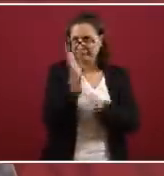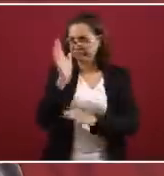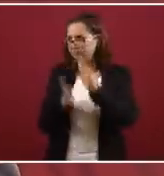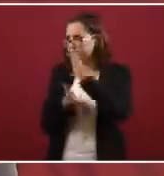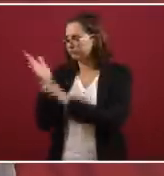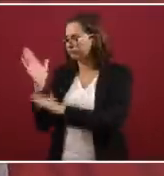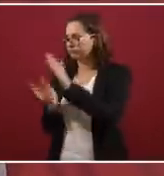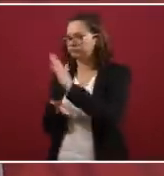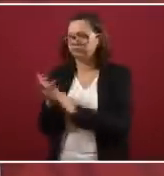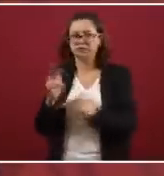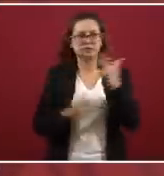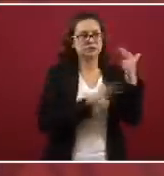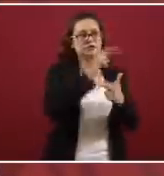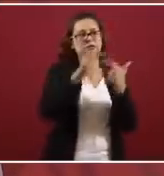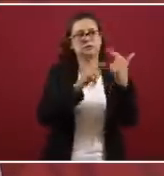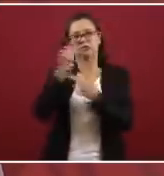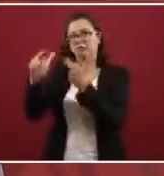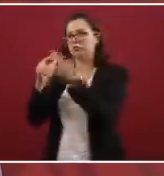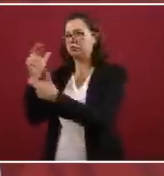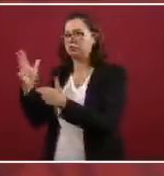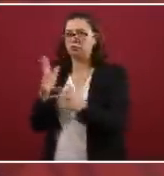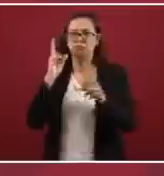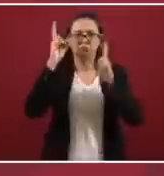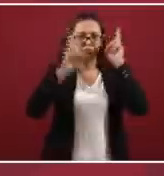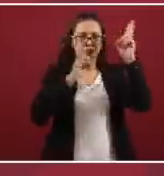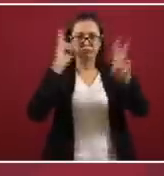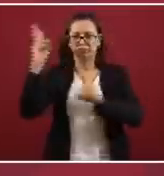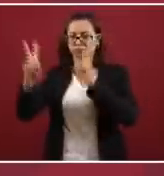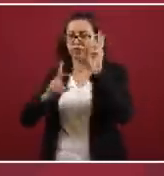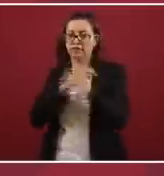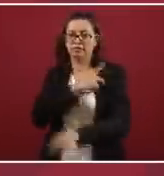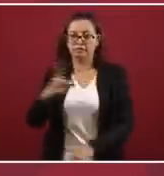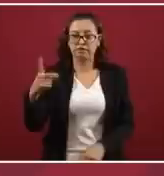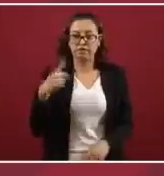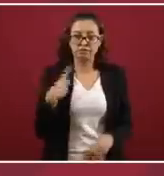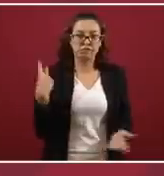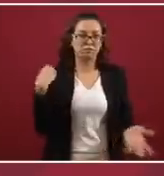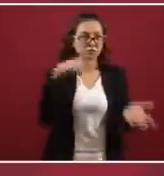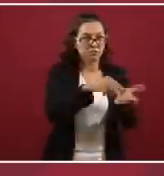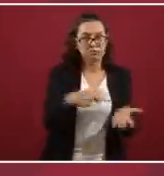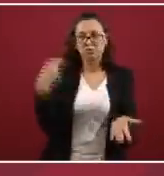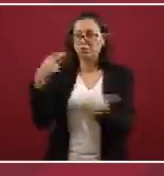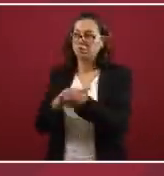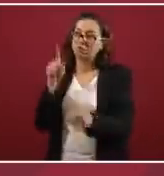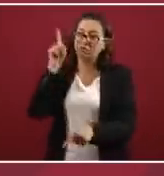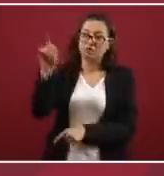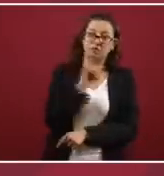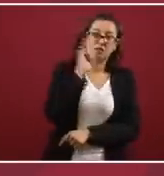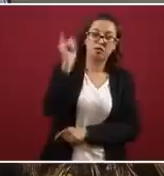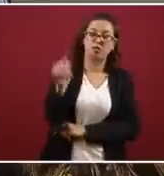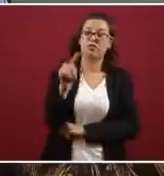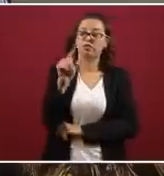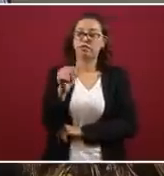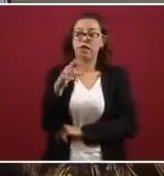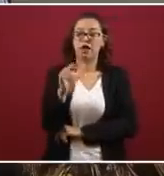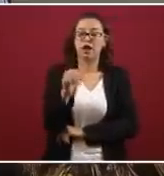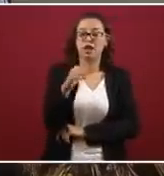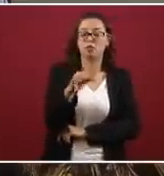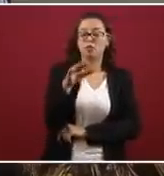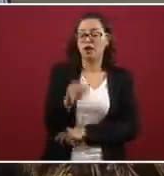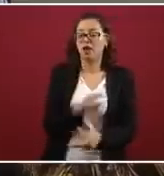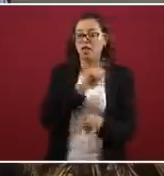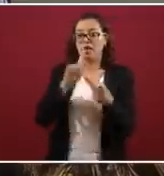todas las regiones de México, que estemos en la Tarahumara, que estemos en la Lacandona, que estemos en